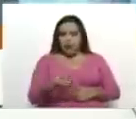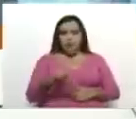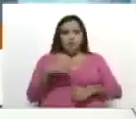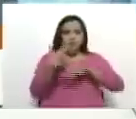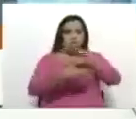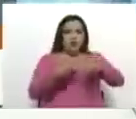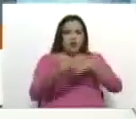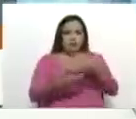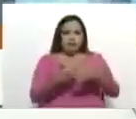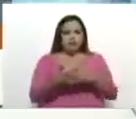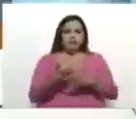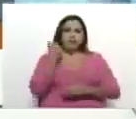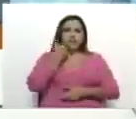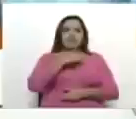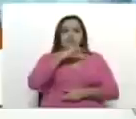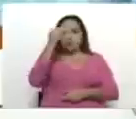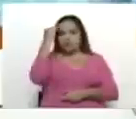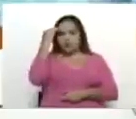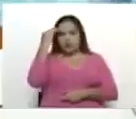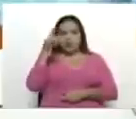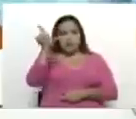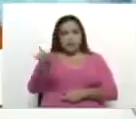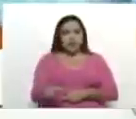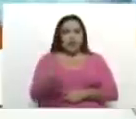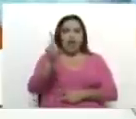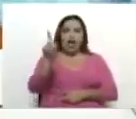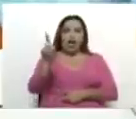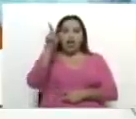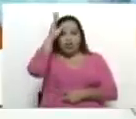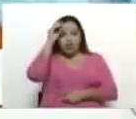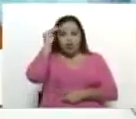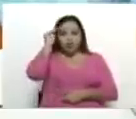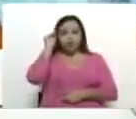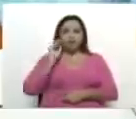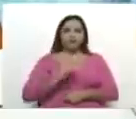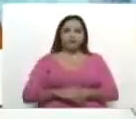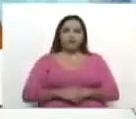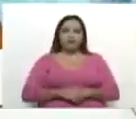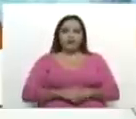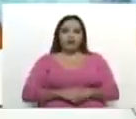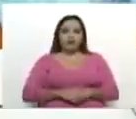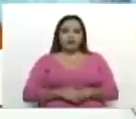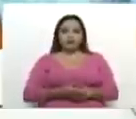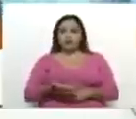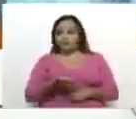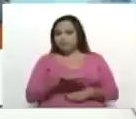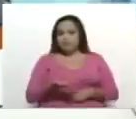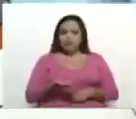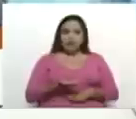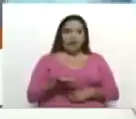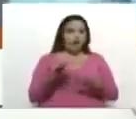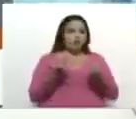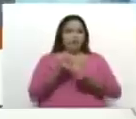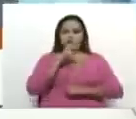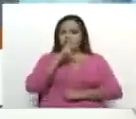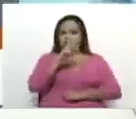psicopático y narcisista de la personalidad del señor Donald Trump claro fue tan brutal